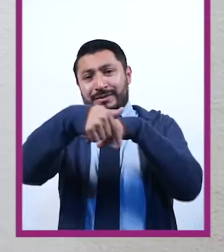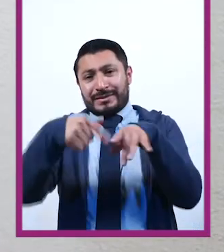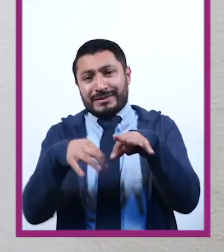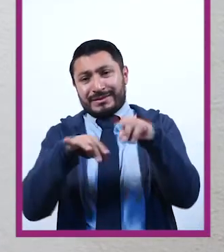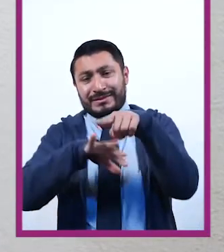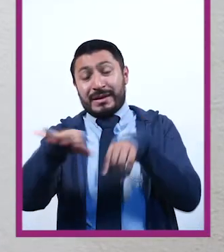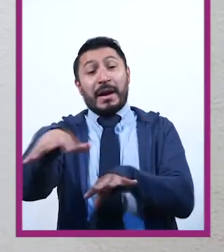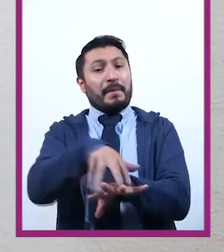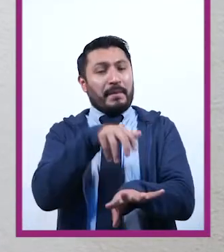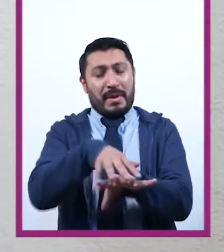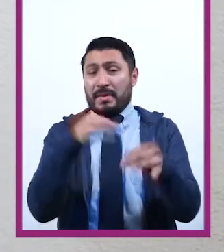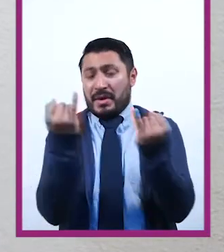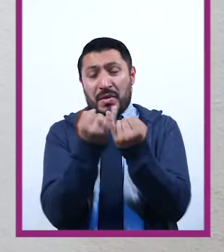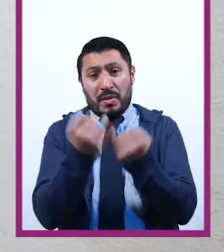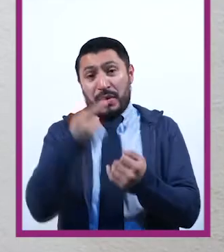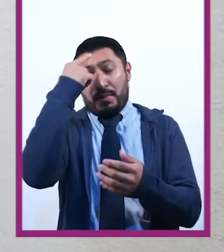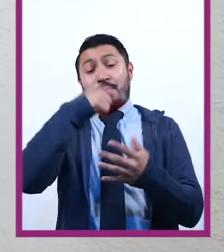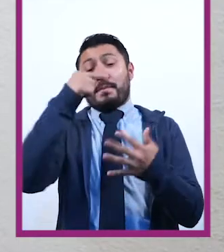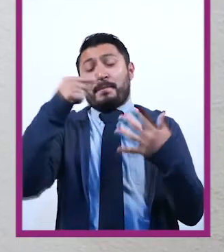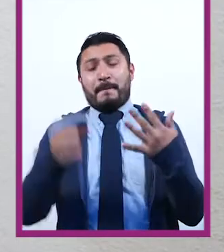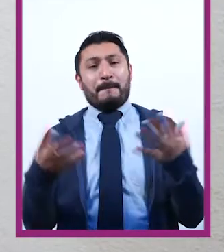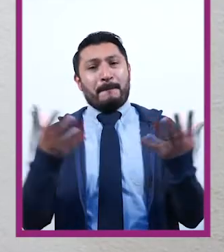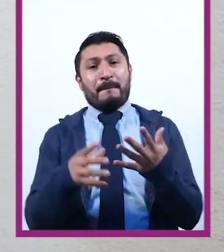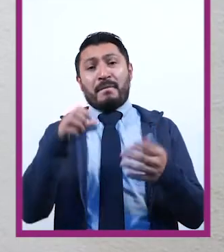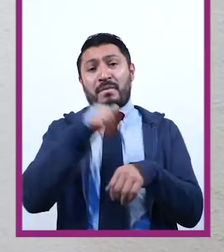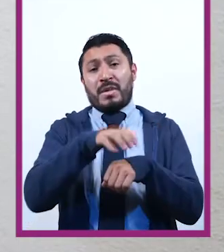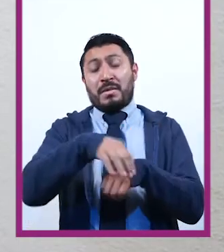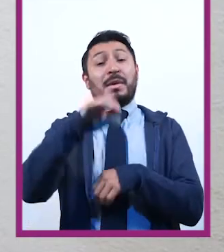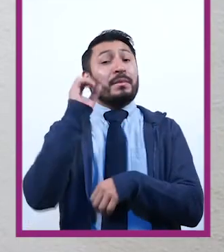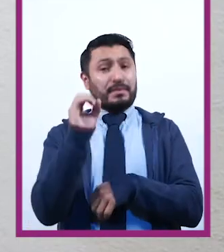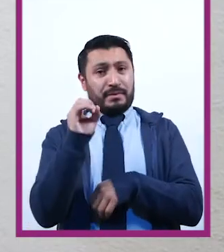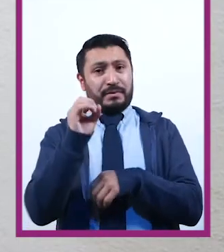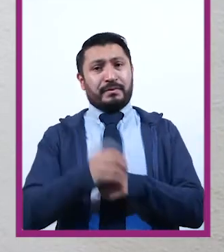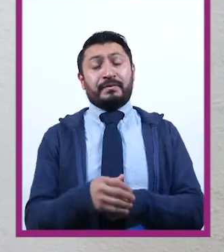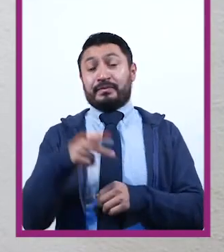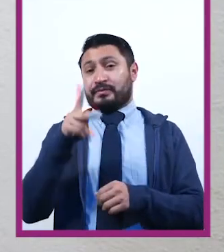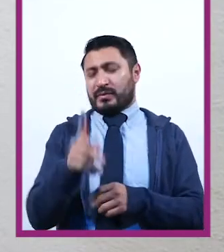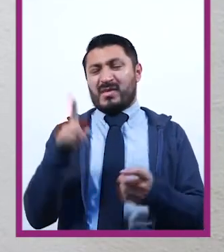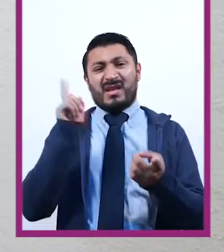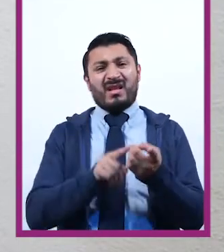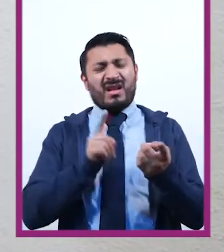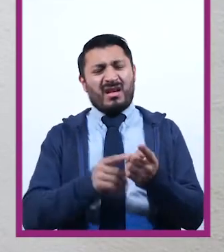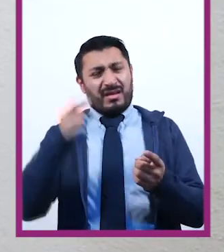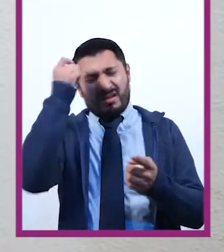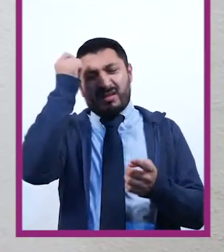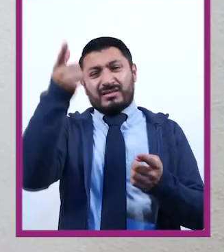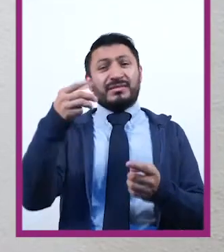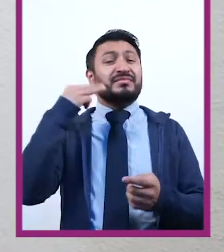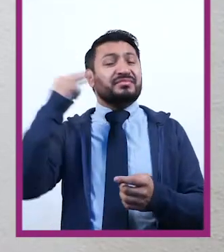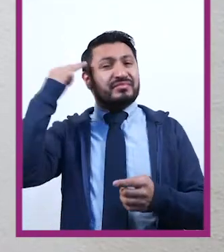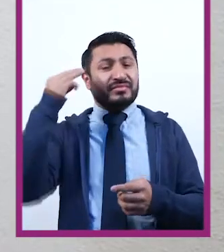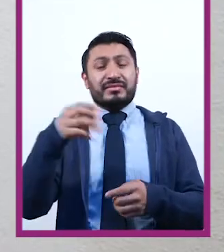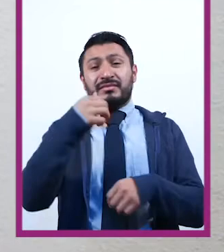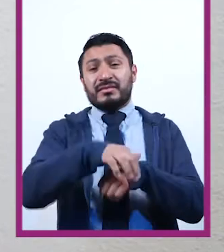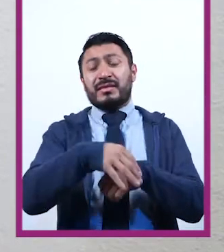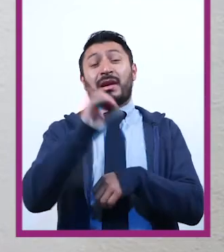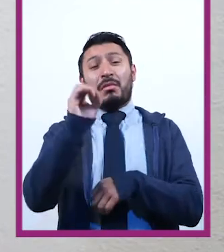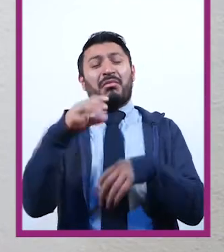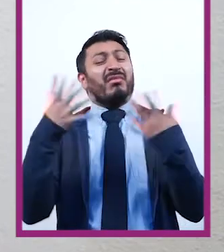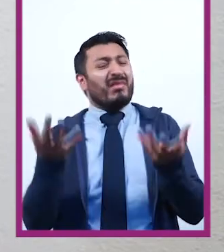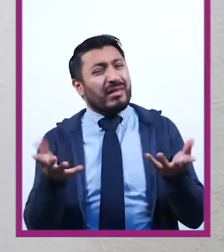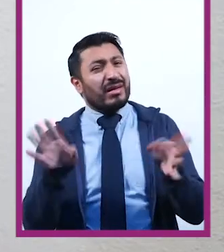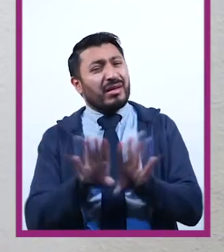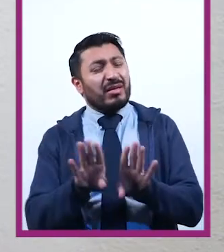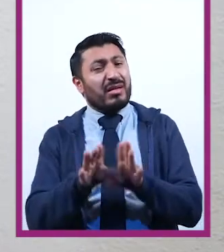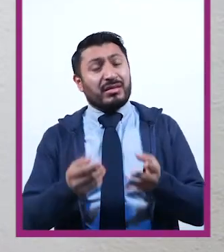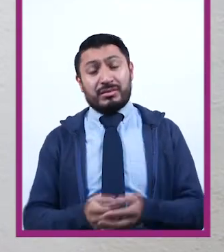usaron los dedos de sus manos y pies para contar y crearon el número 0. ¿Pero de dónde se les ocurrió a los mayas la invención del